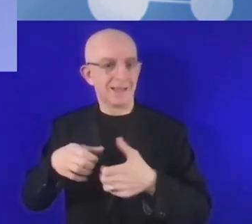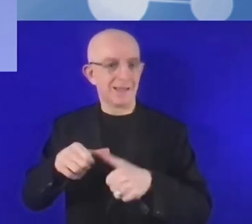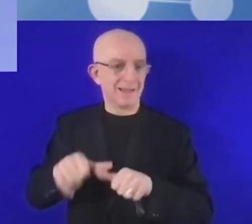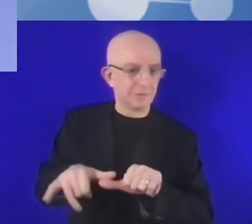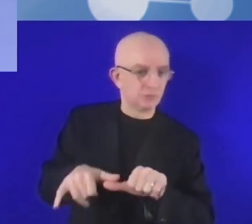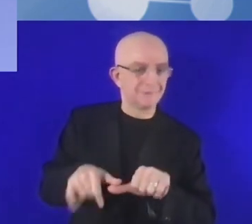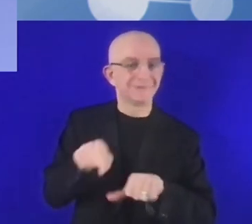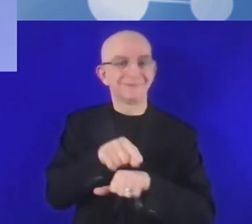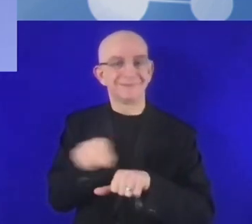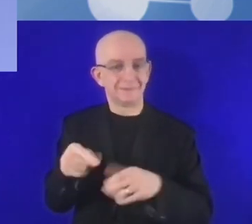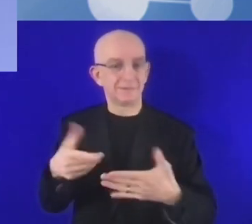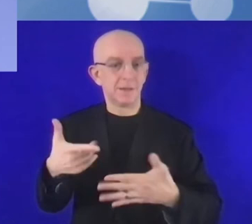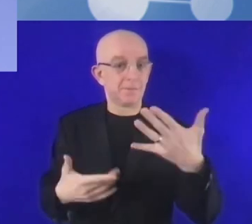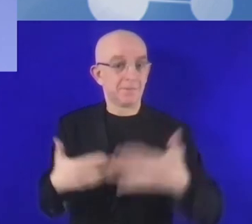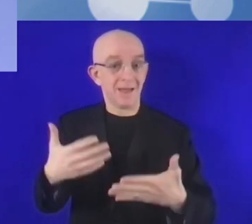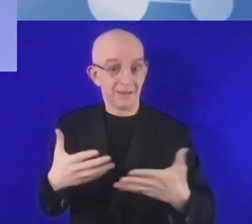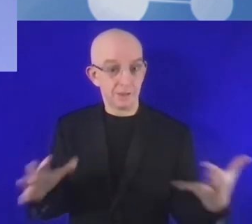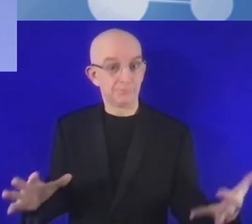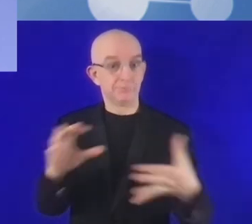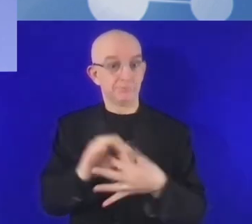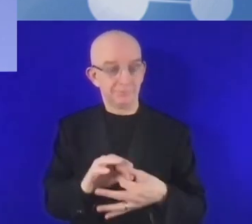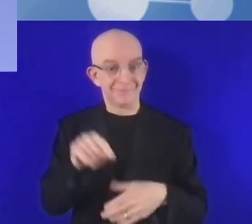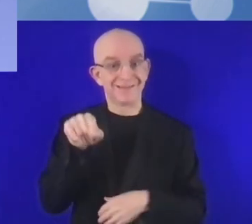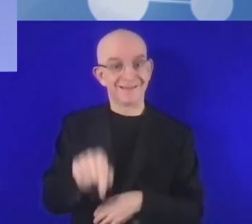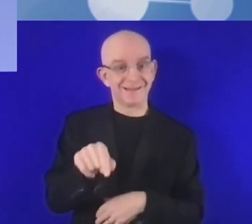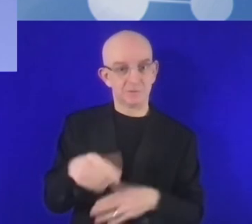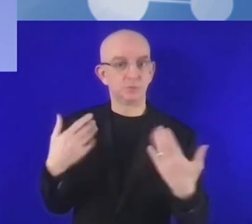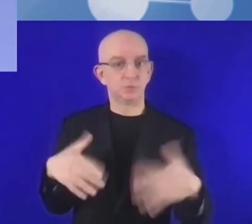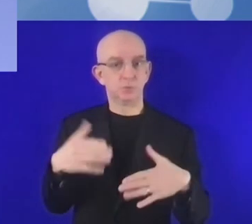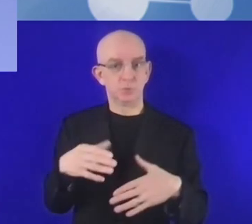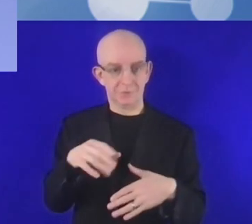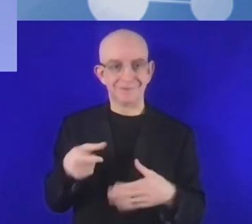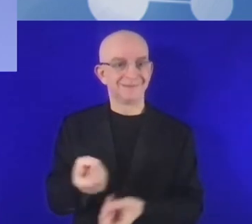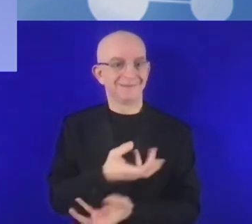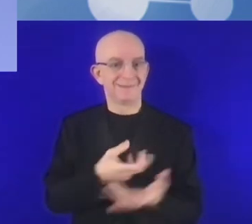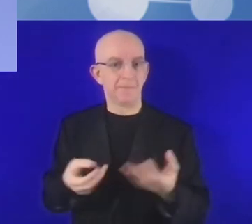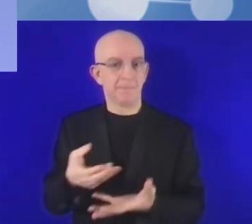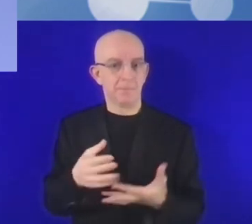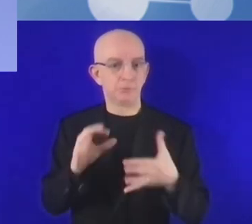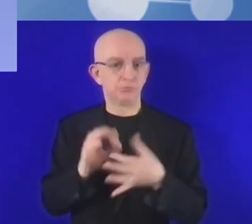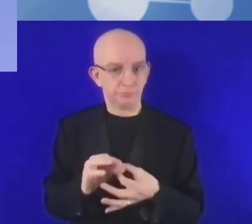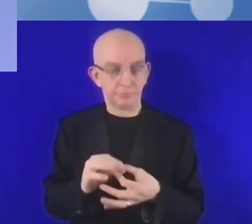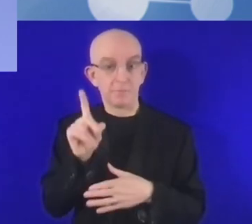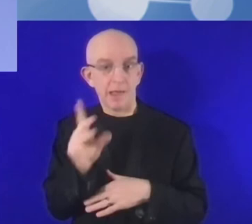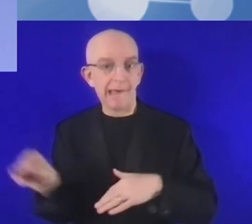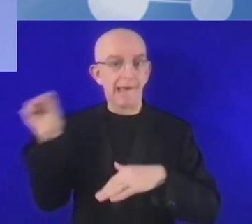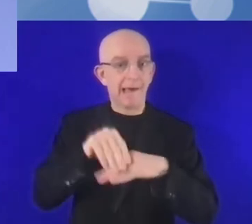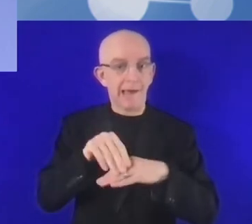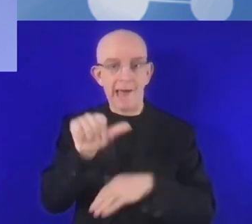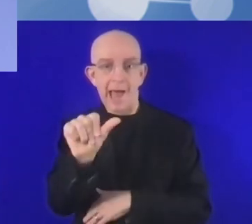también el arte, incluyendo la música. Así que deberíamos hablar no solamente de